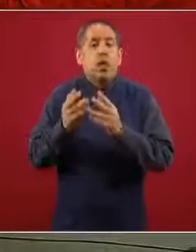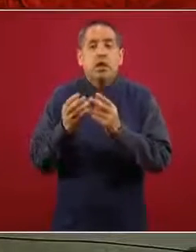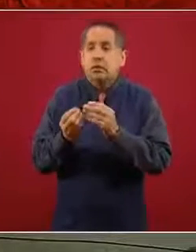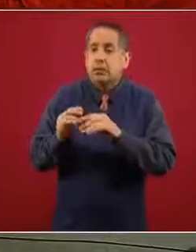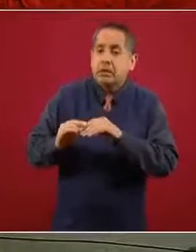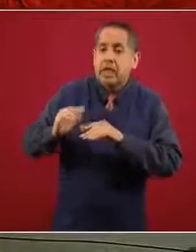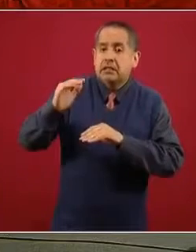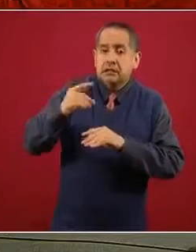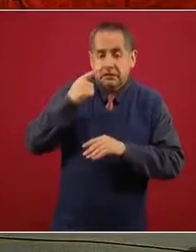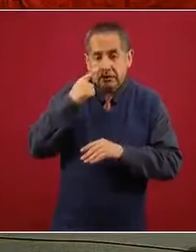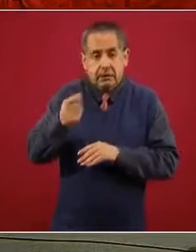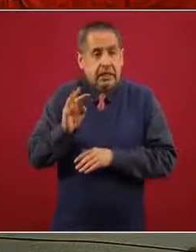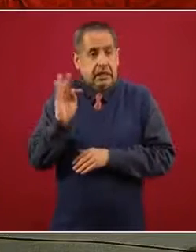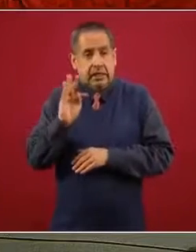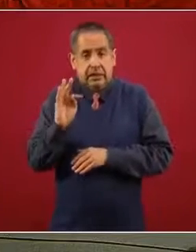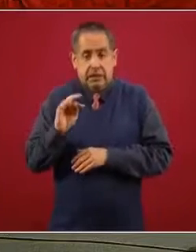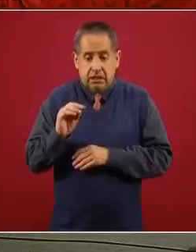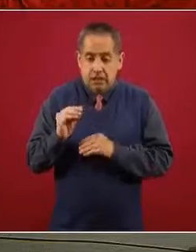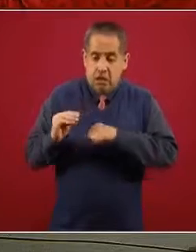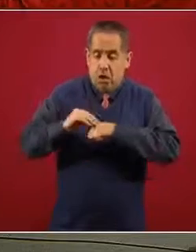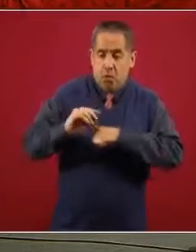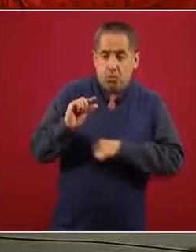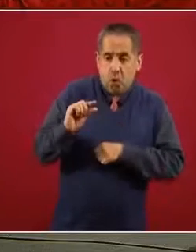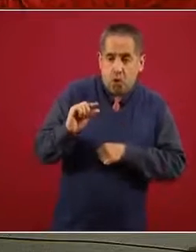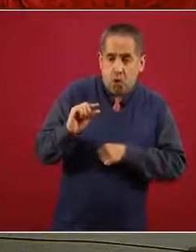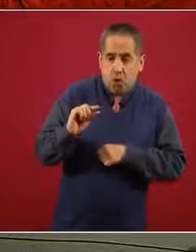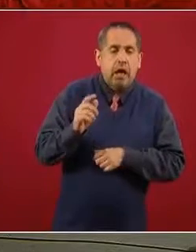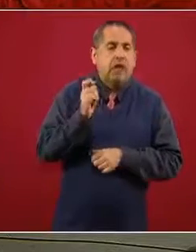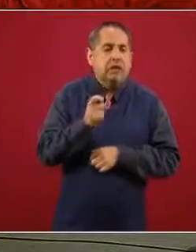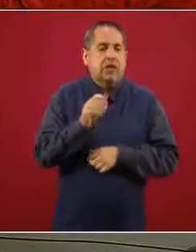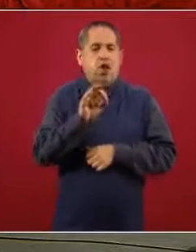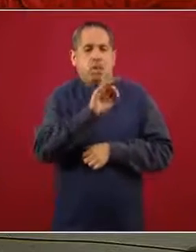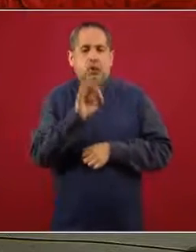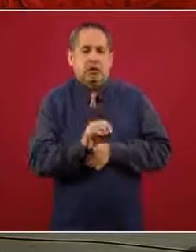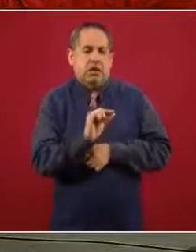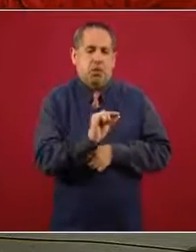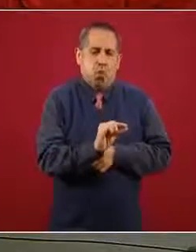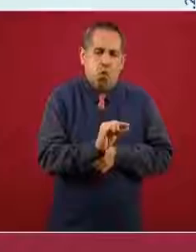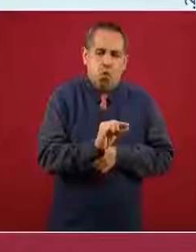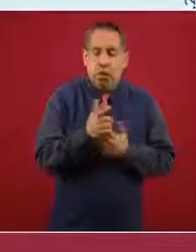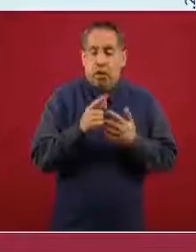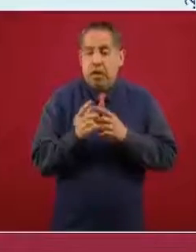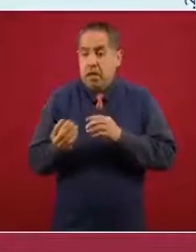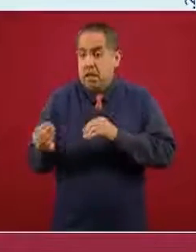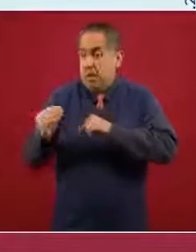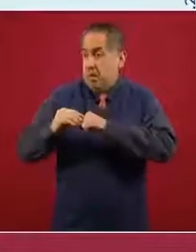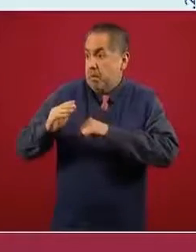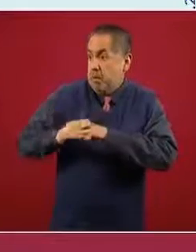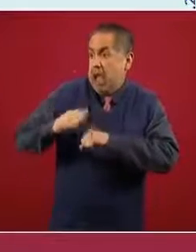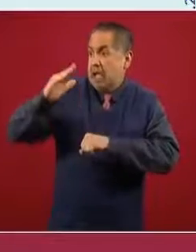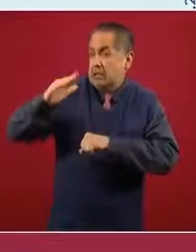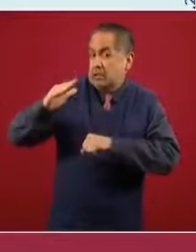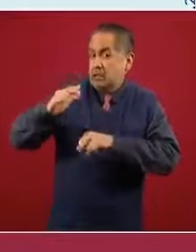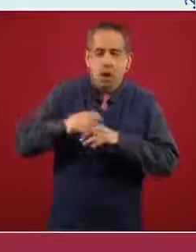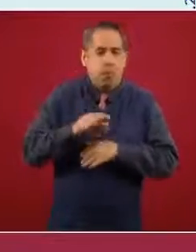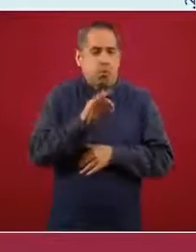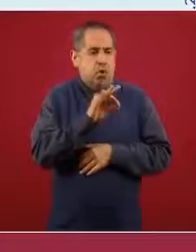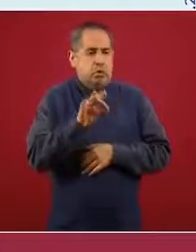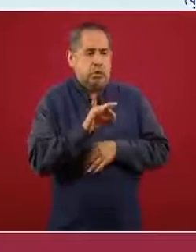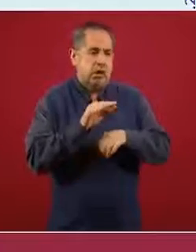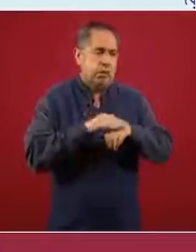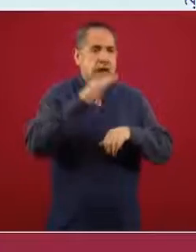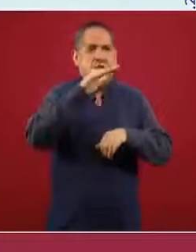incrementaron, si el incremento fue poco, quiere decir que es un porcentaje poco. Si el incremento fue alto, puedo tener porcentajes